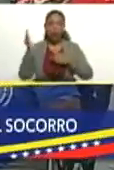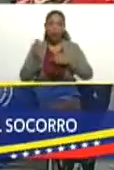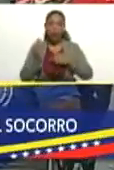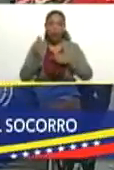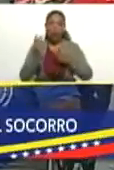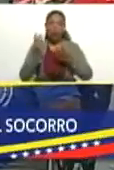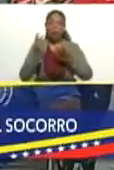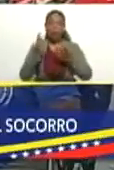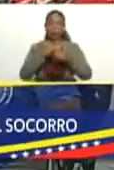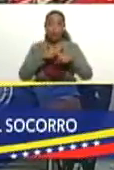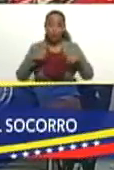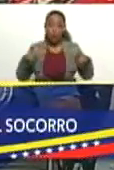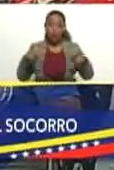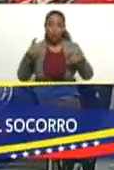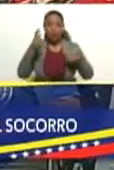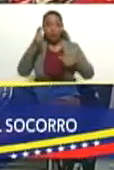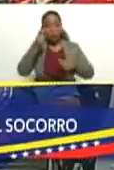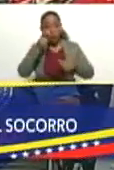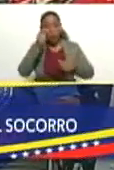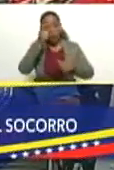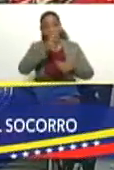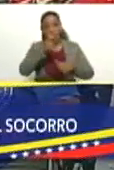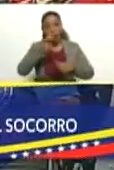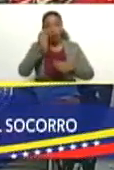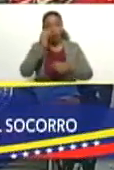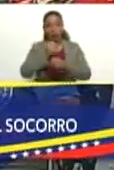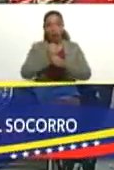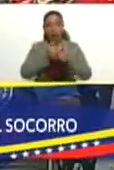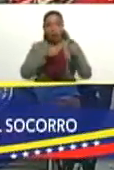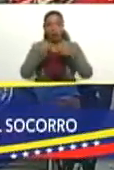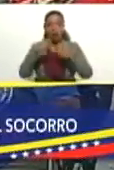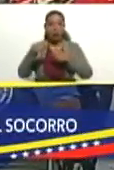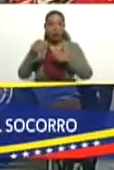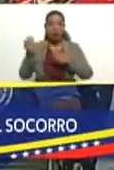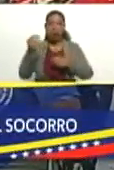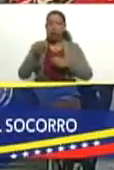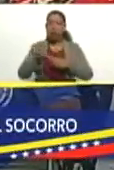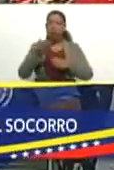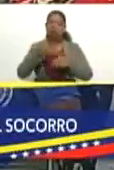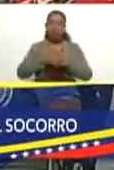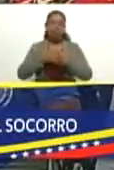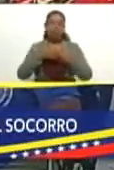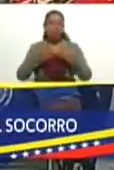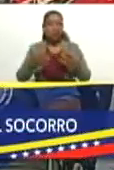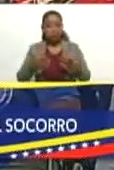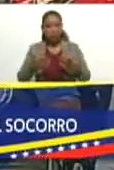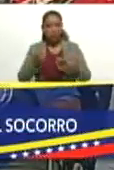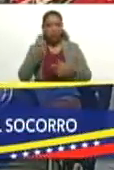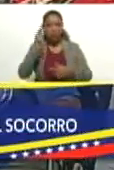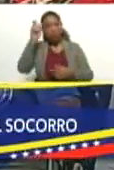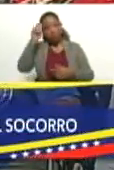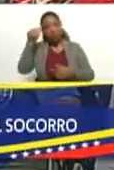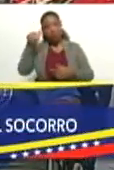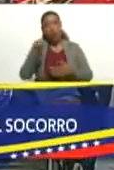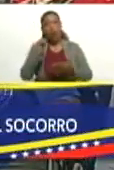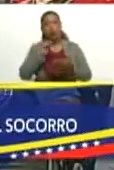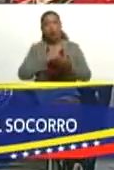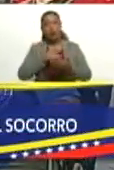viene la seguridad de los comerciantes. Y fundamentalmente, lo más importante, presidente, es que los dos pueblos se vuelvan a